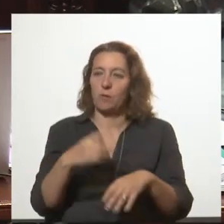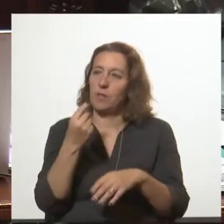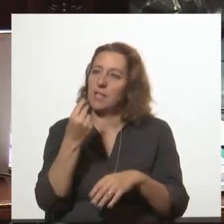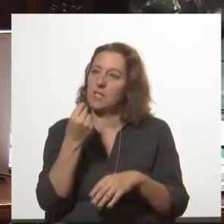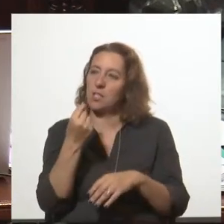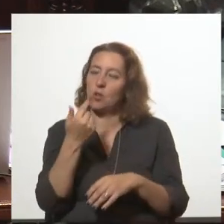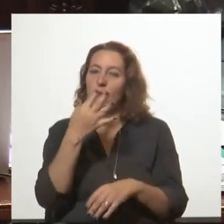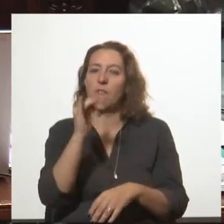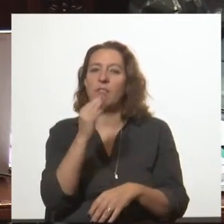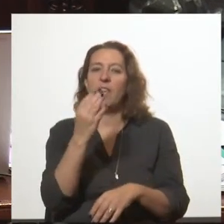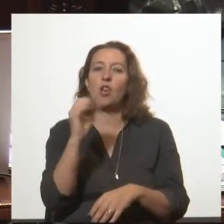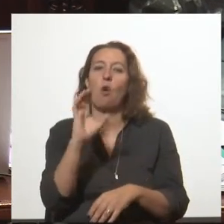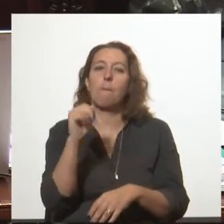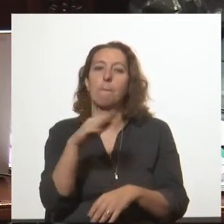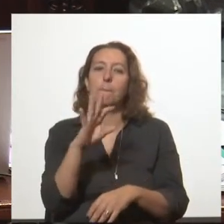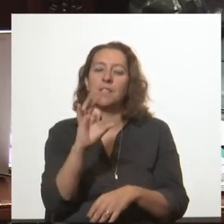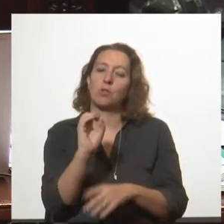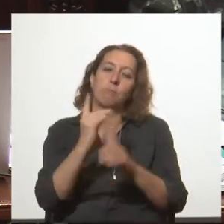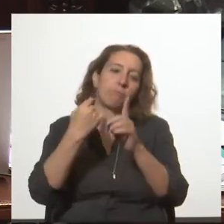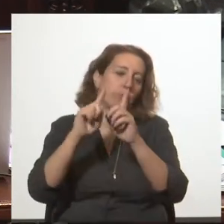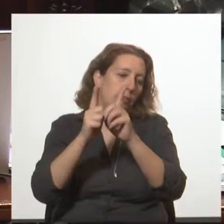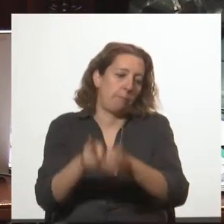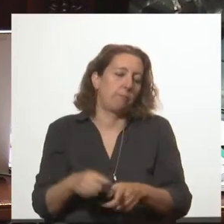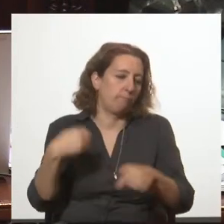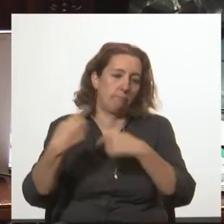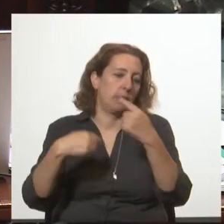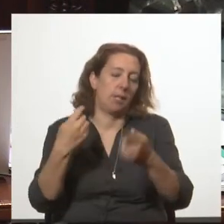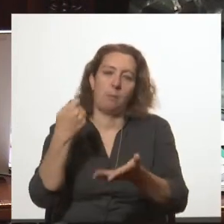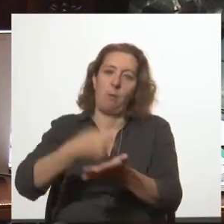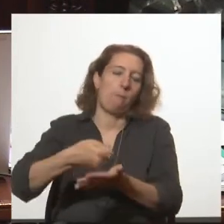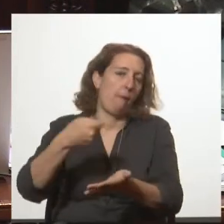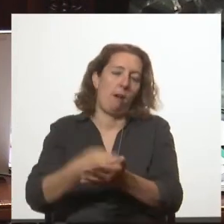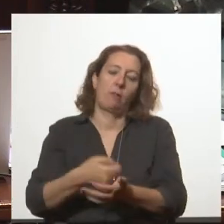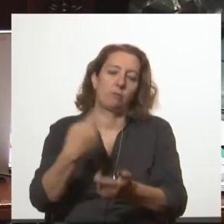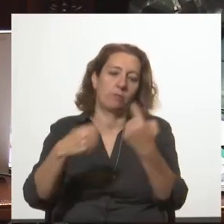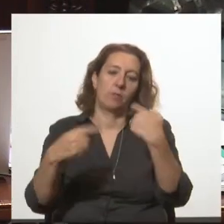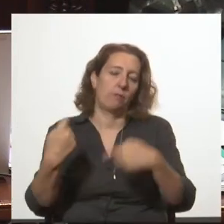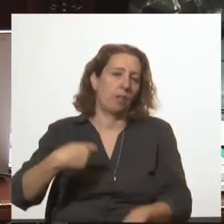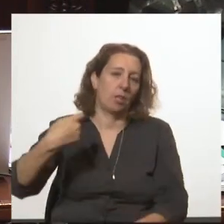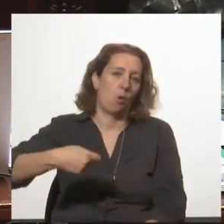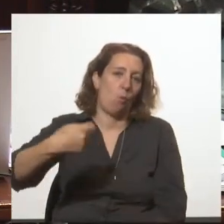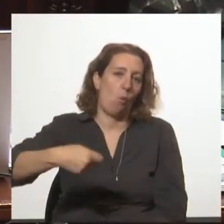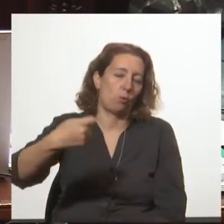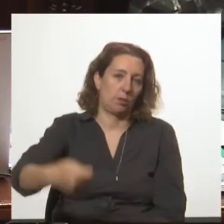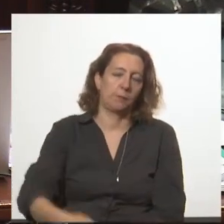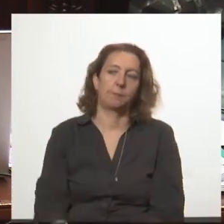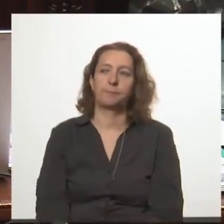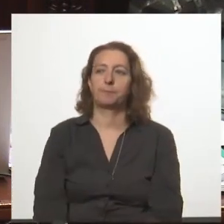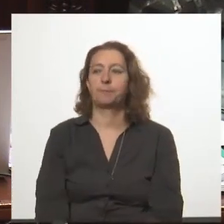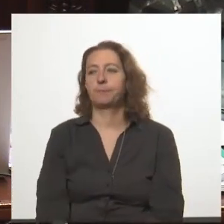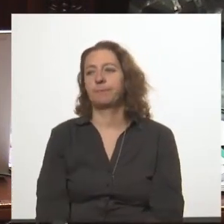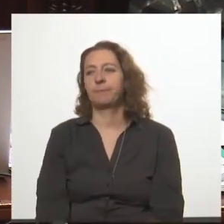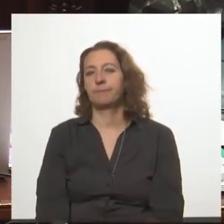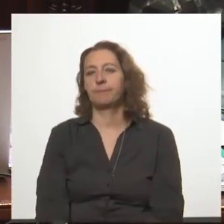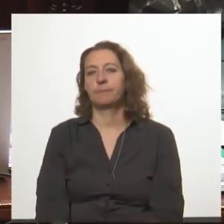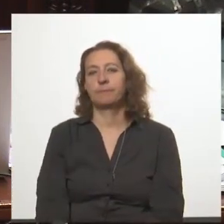fideicomiso pero que además también seguimos pagando en tres cuotas el fideicomiso